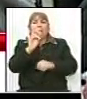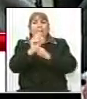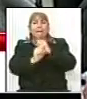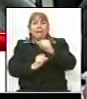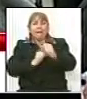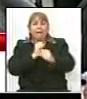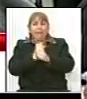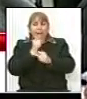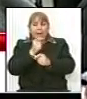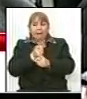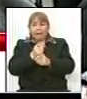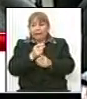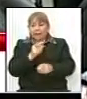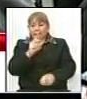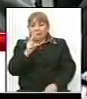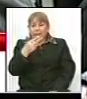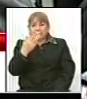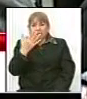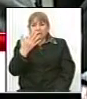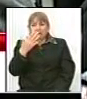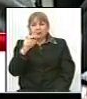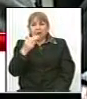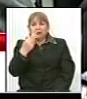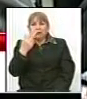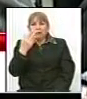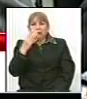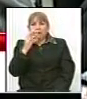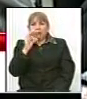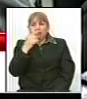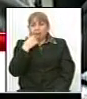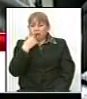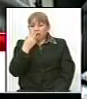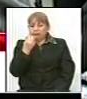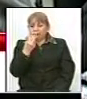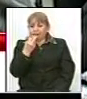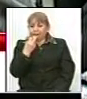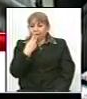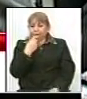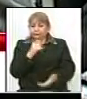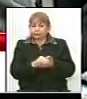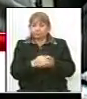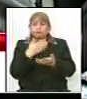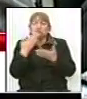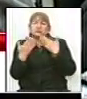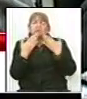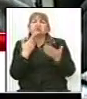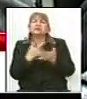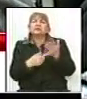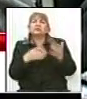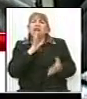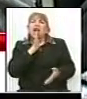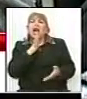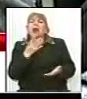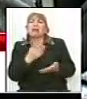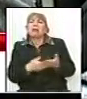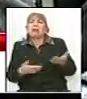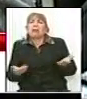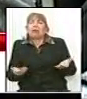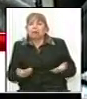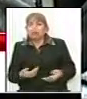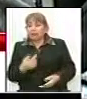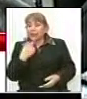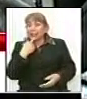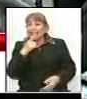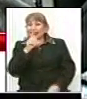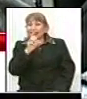seguimiento, 2005-2012, si más no me equivoco, sí, 2005-2012, y que comentan, ¿no? Esto es población general, pero dice que